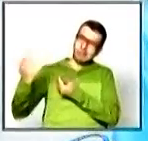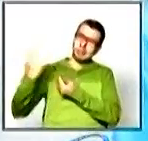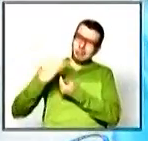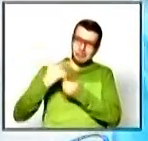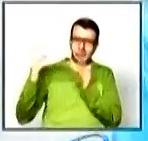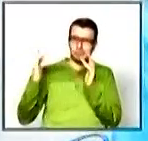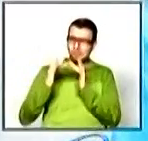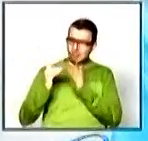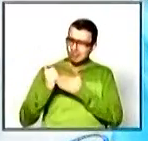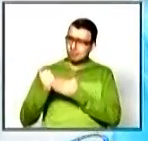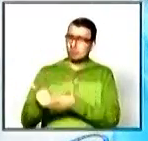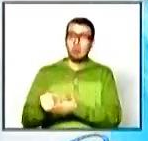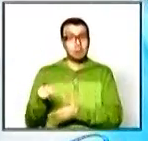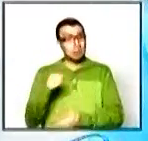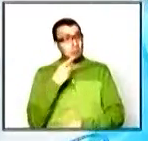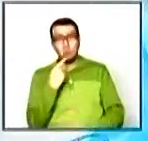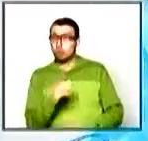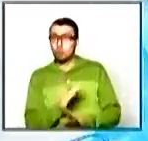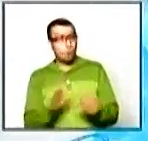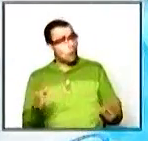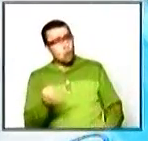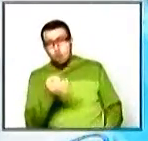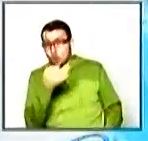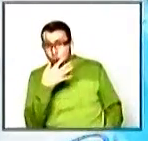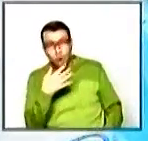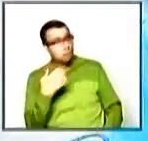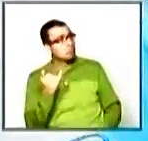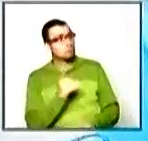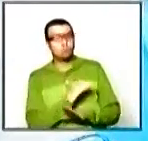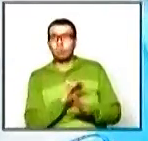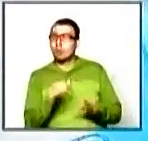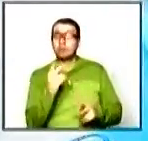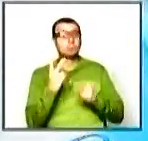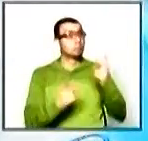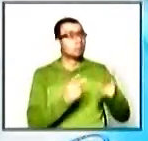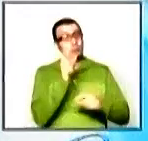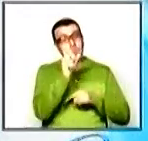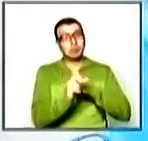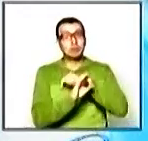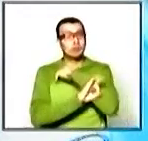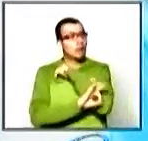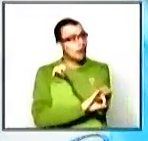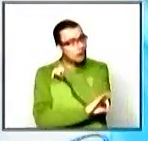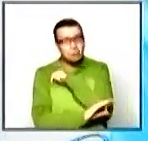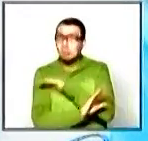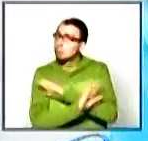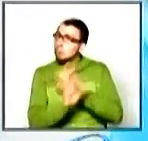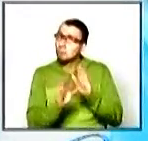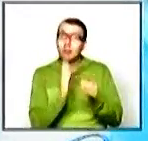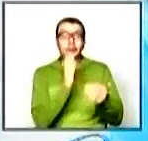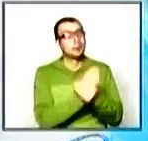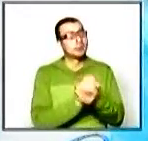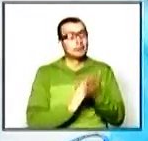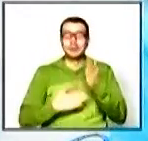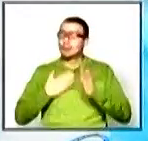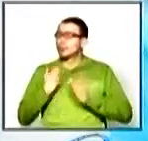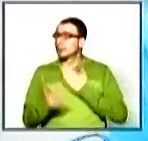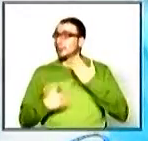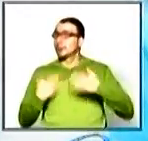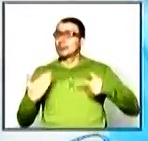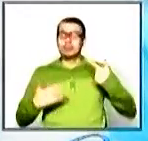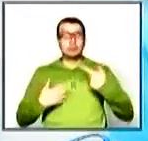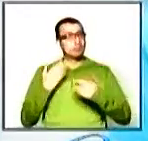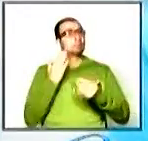han dejado de la droga psiquiátrica, que han dejado de visitar el psiquiatra, que se encuentran totalmente plenos, que se encuentran totalmente